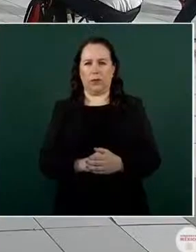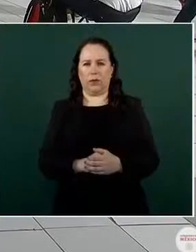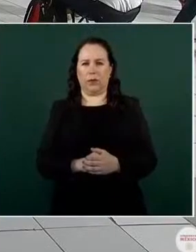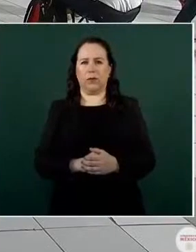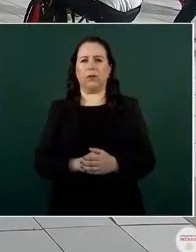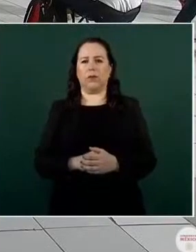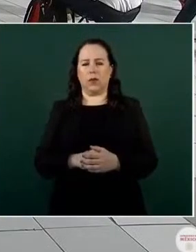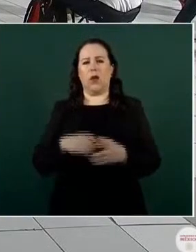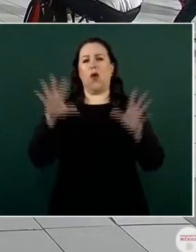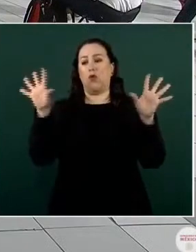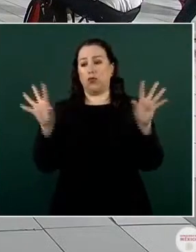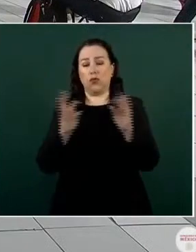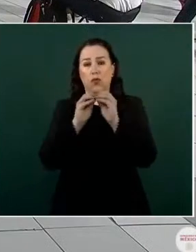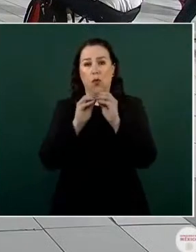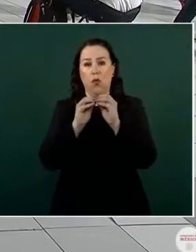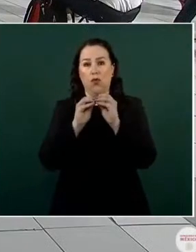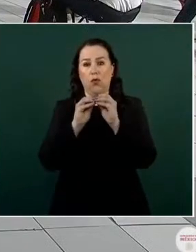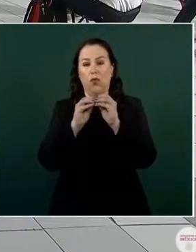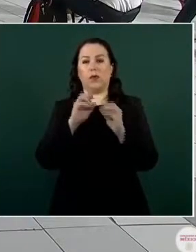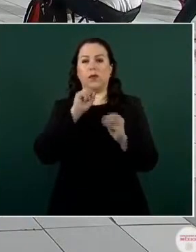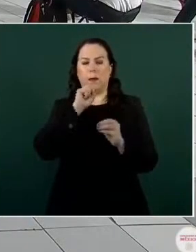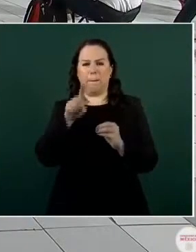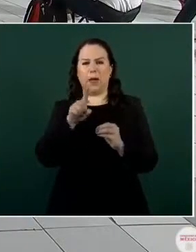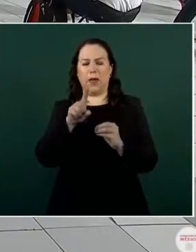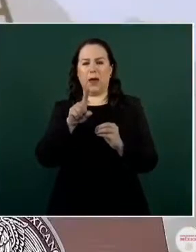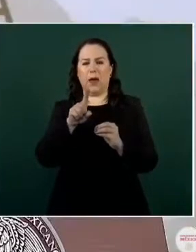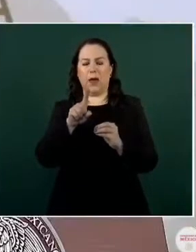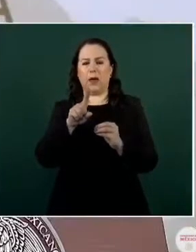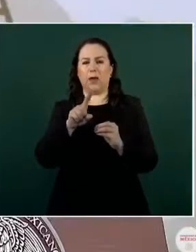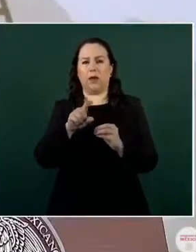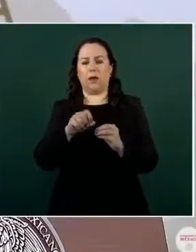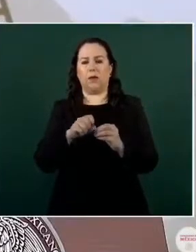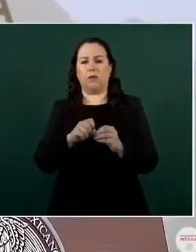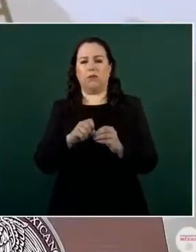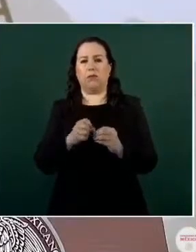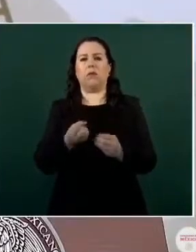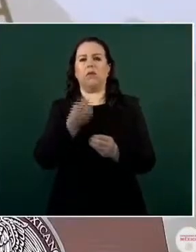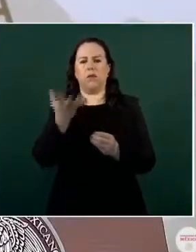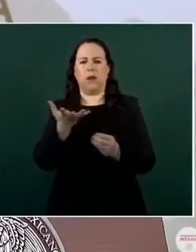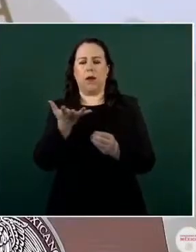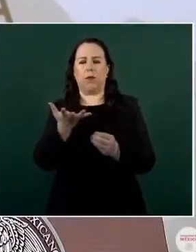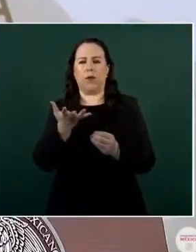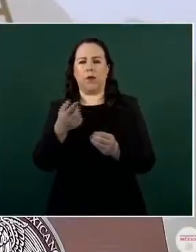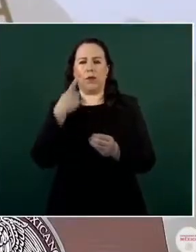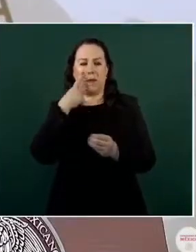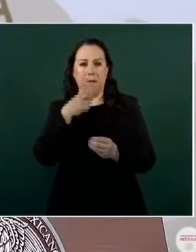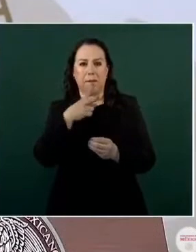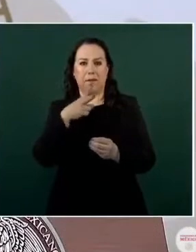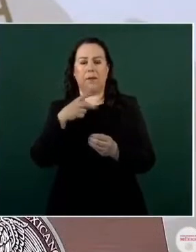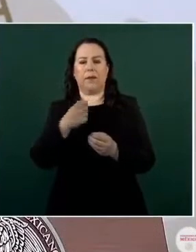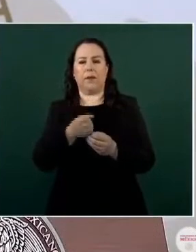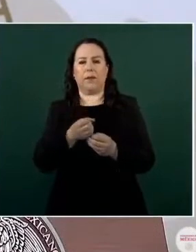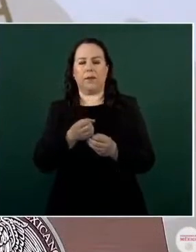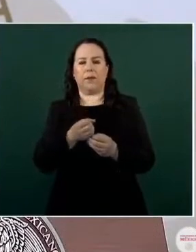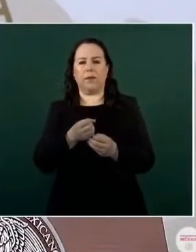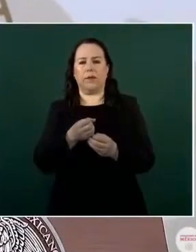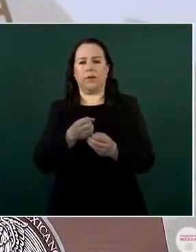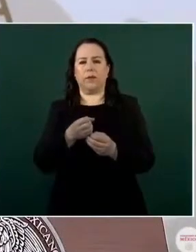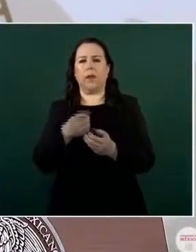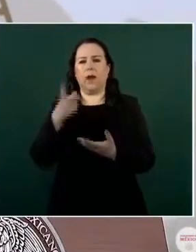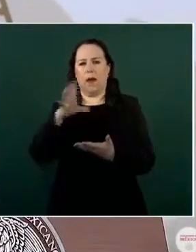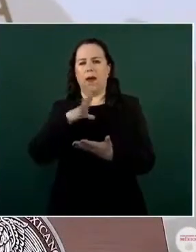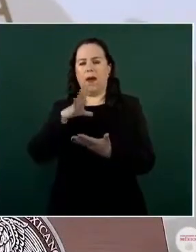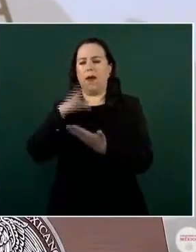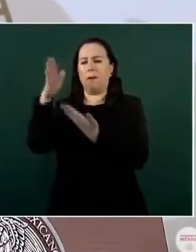El total de delitos de alto impacto también se puede identificar una ligera